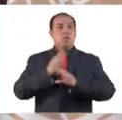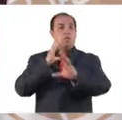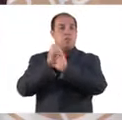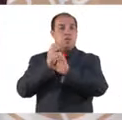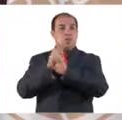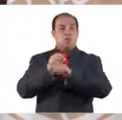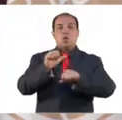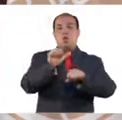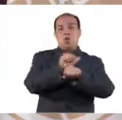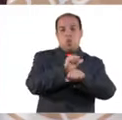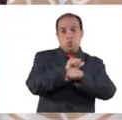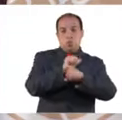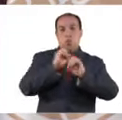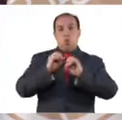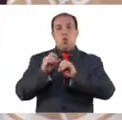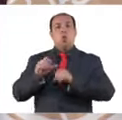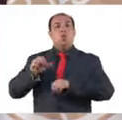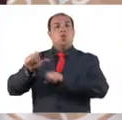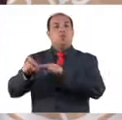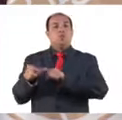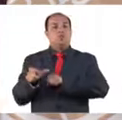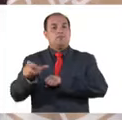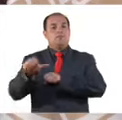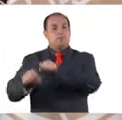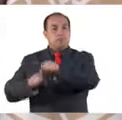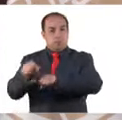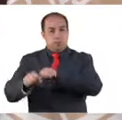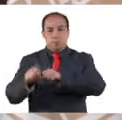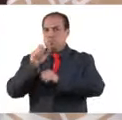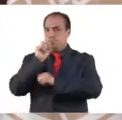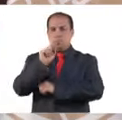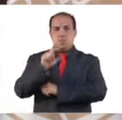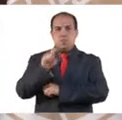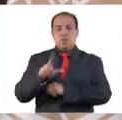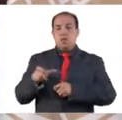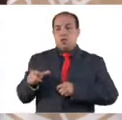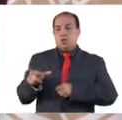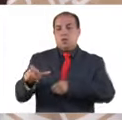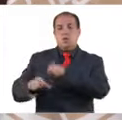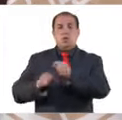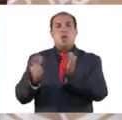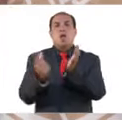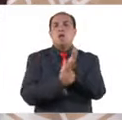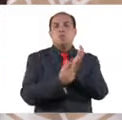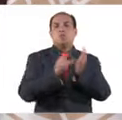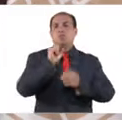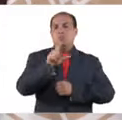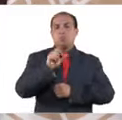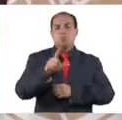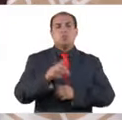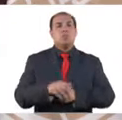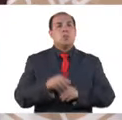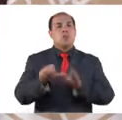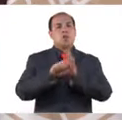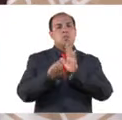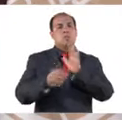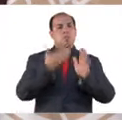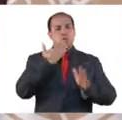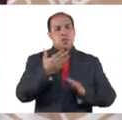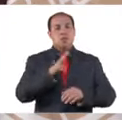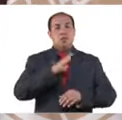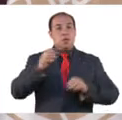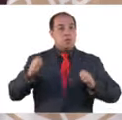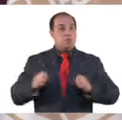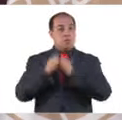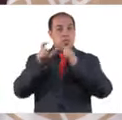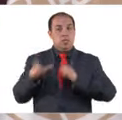tienes ciclovía. Es lo mismo y de hecho en la ciclovía Camarones es otro buen ejemplo, porque como fue primero emergente y tenía un